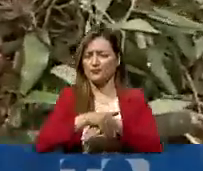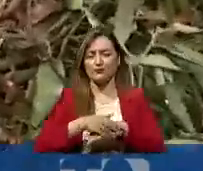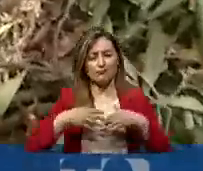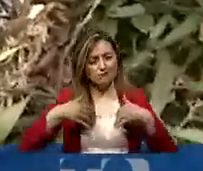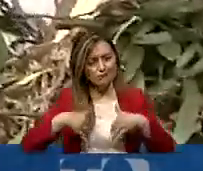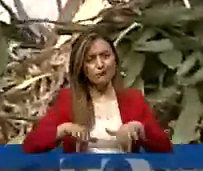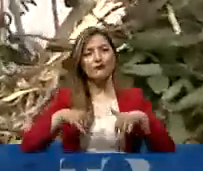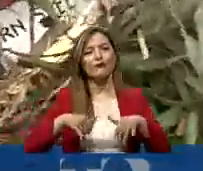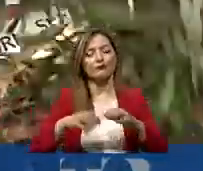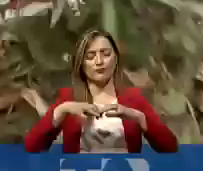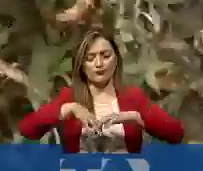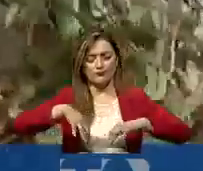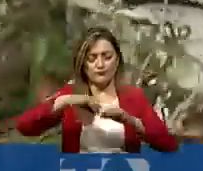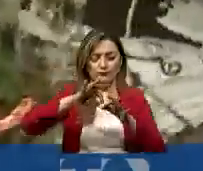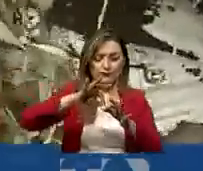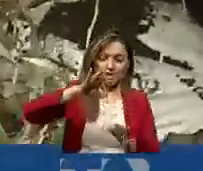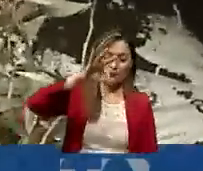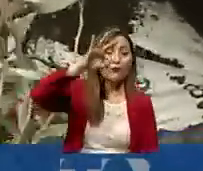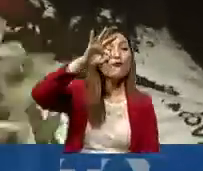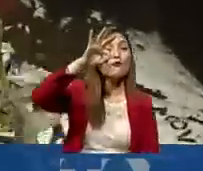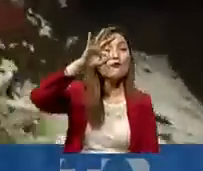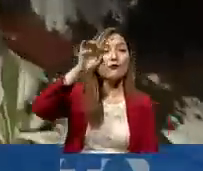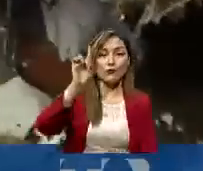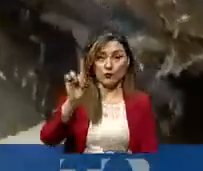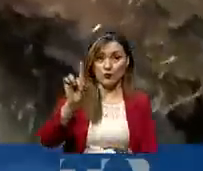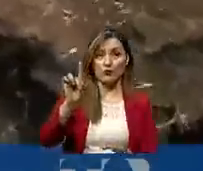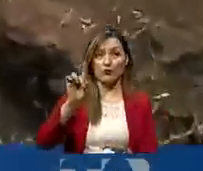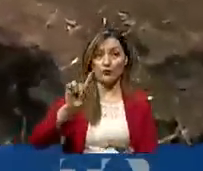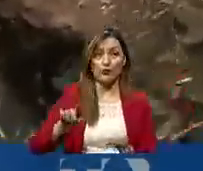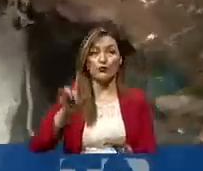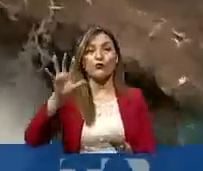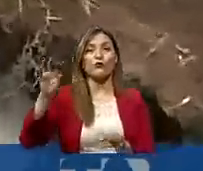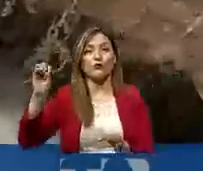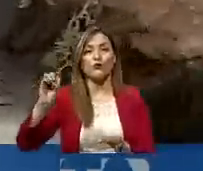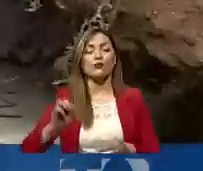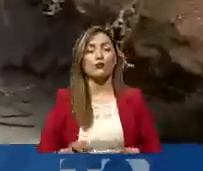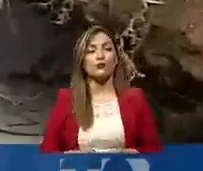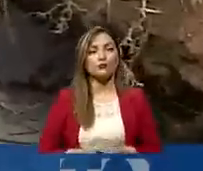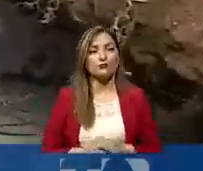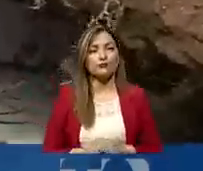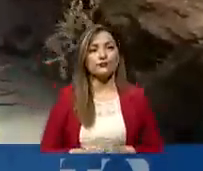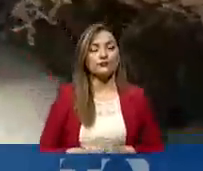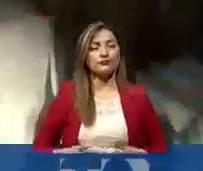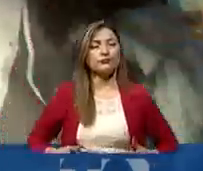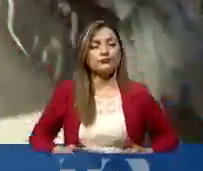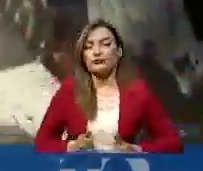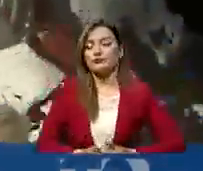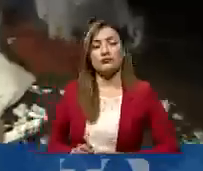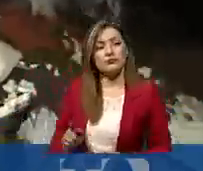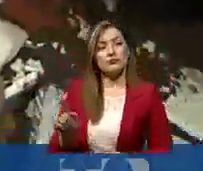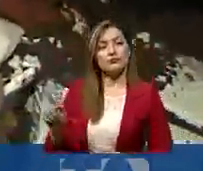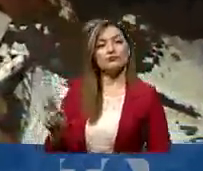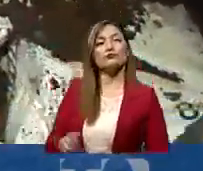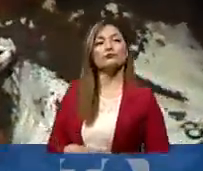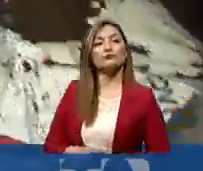este socavón tiene una profundidad de al menos 1,50 metros. 1,50 metros. En este momento ustedes pueden ver que